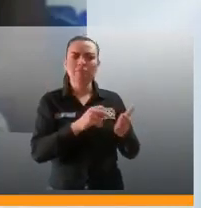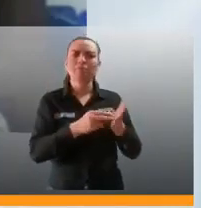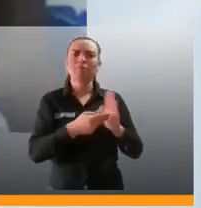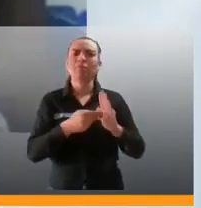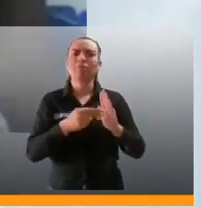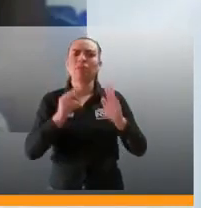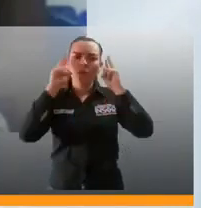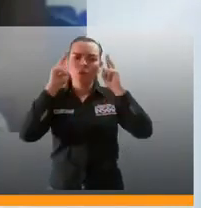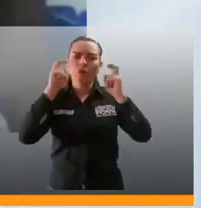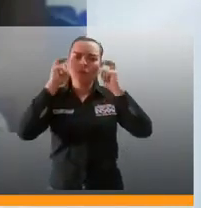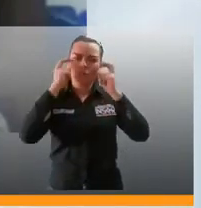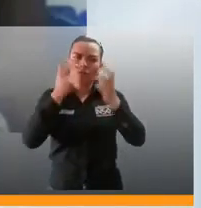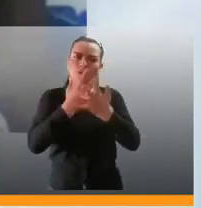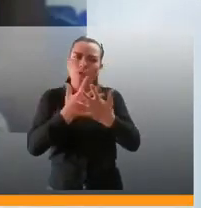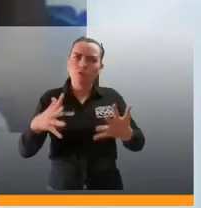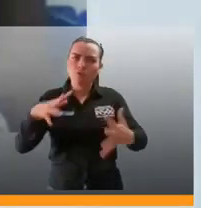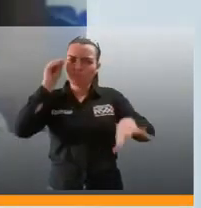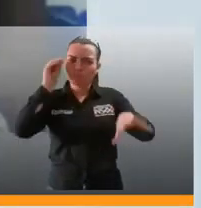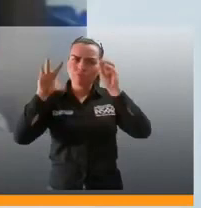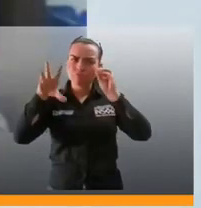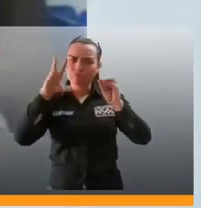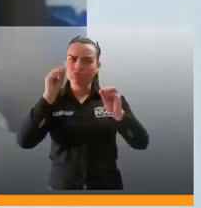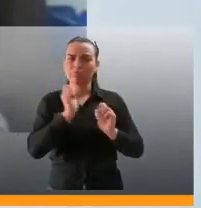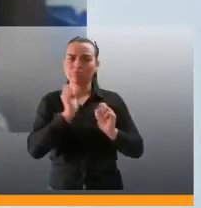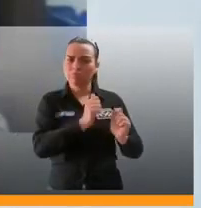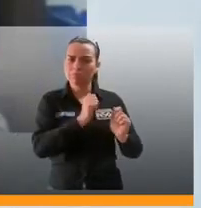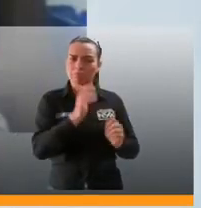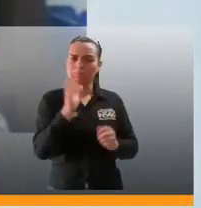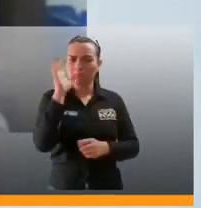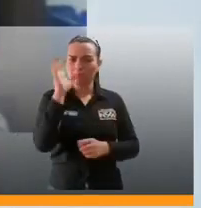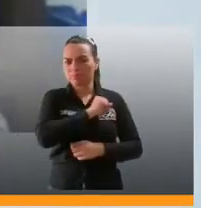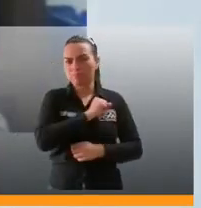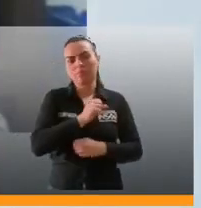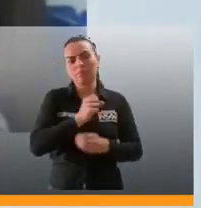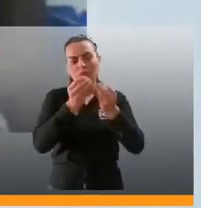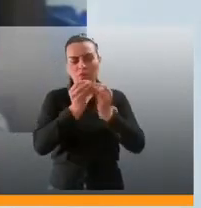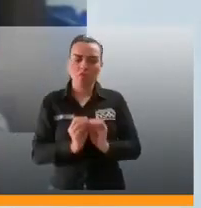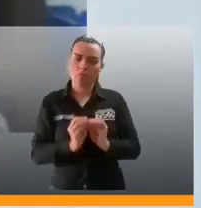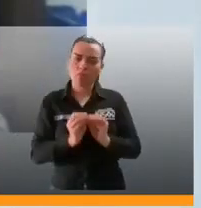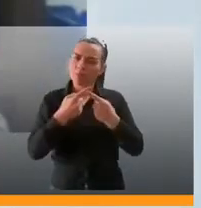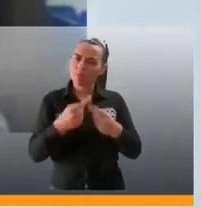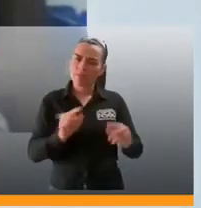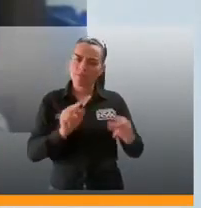otro punto y desde otras perspectivas. Muchas gracias.